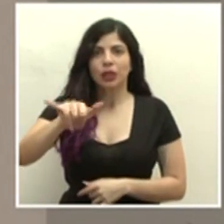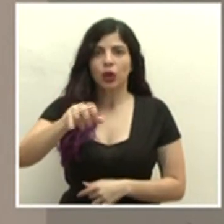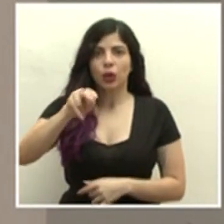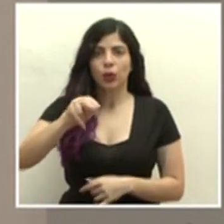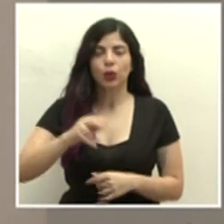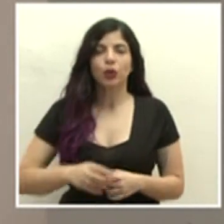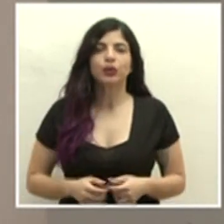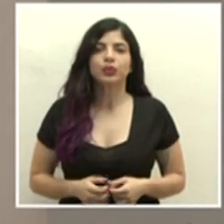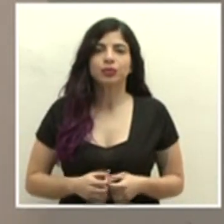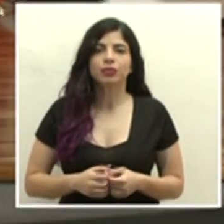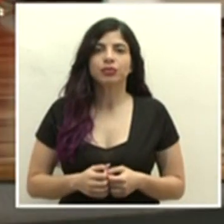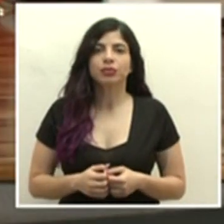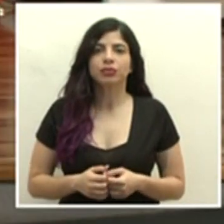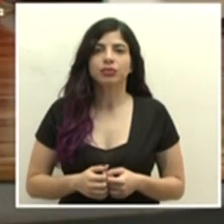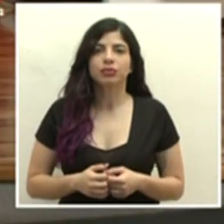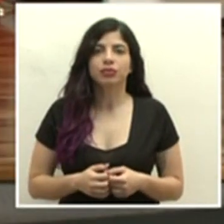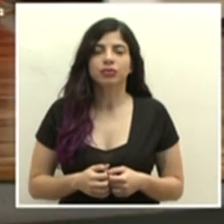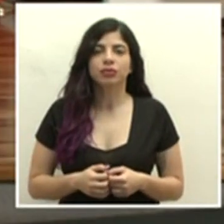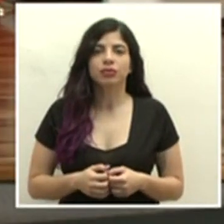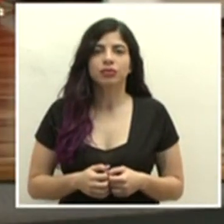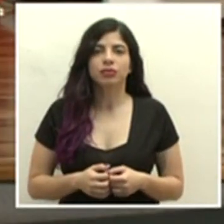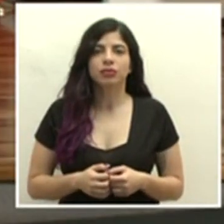junio.